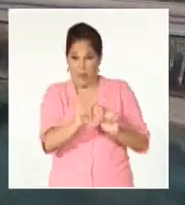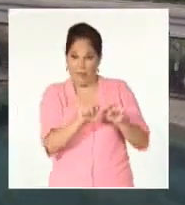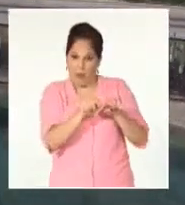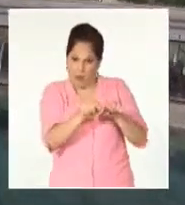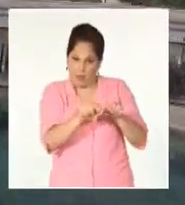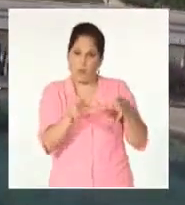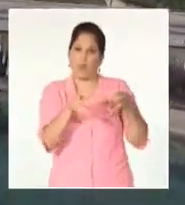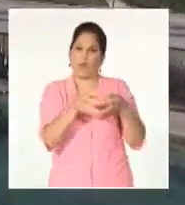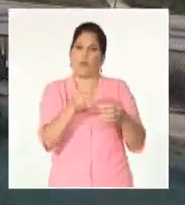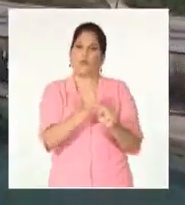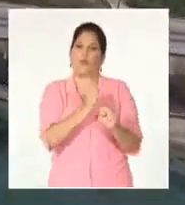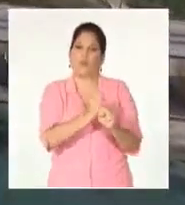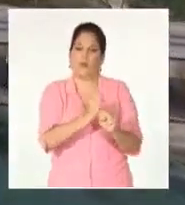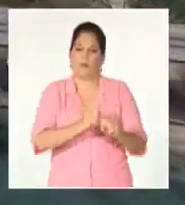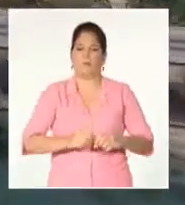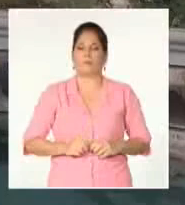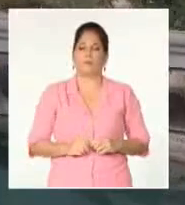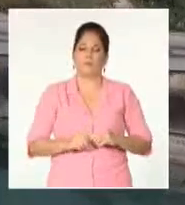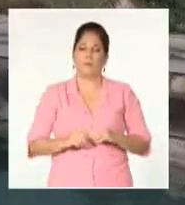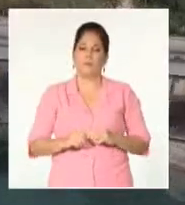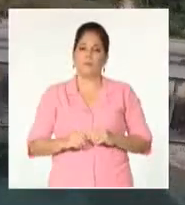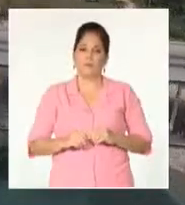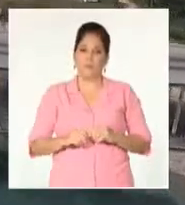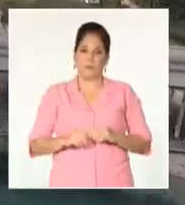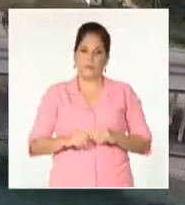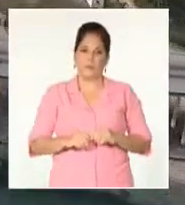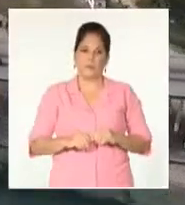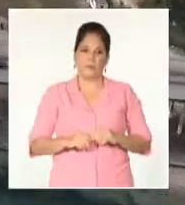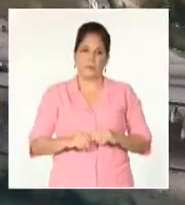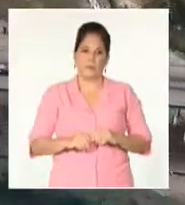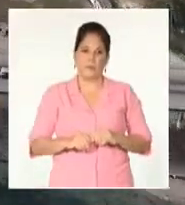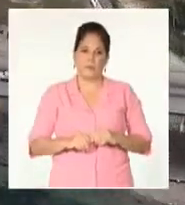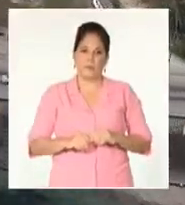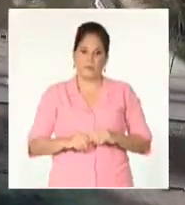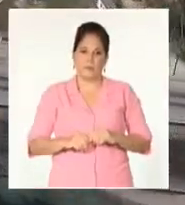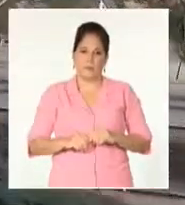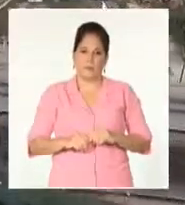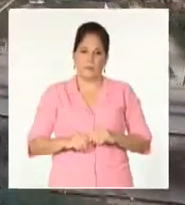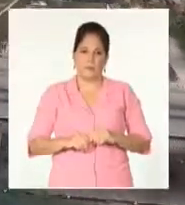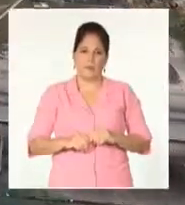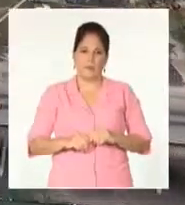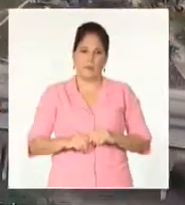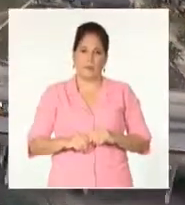Bryan, Jorge B. y Bernardo Espinosa, Canal Cubano de Noticias.